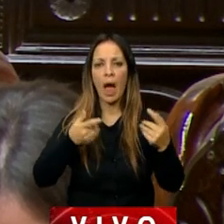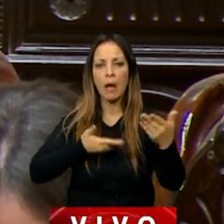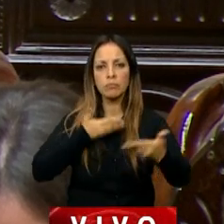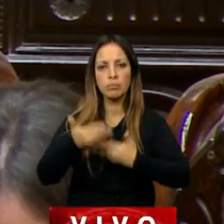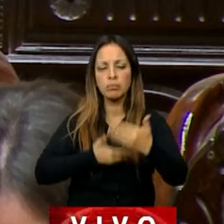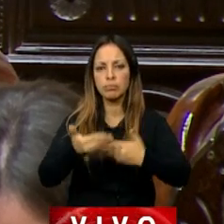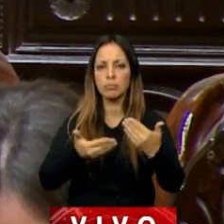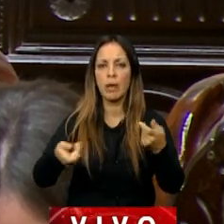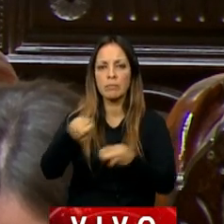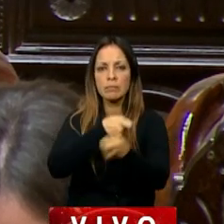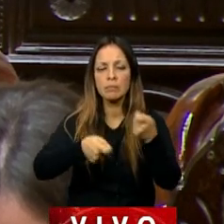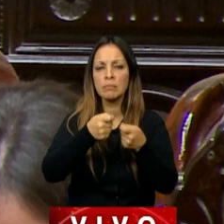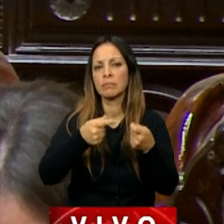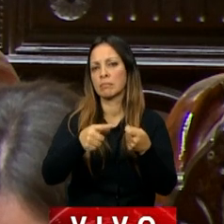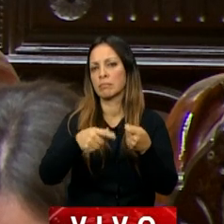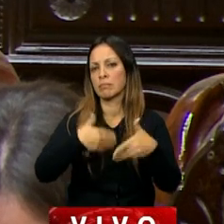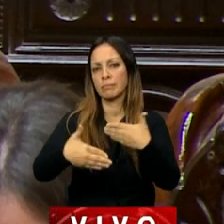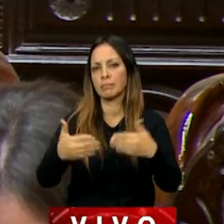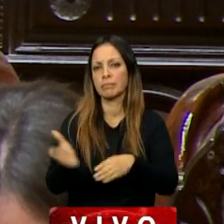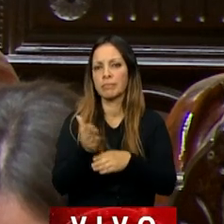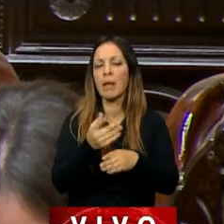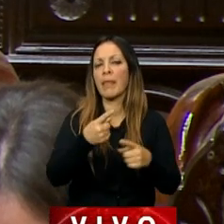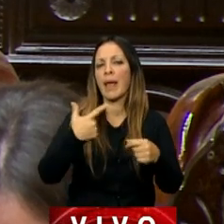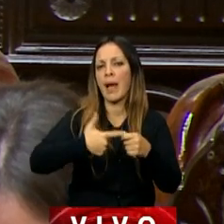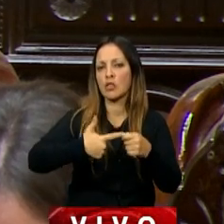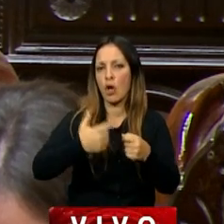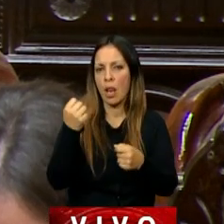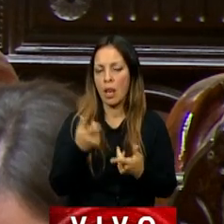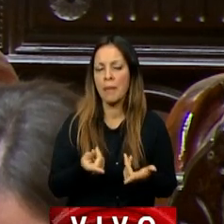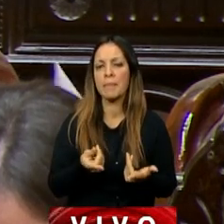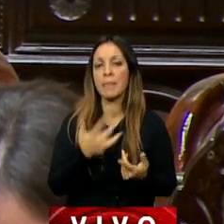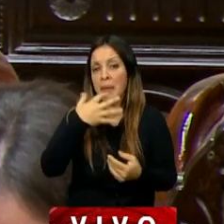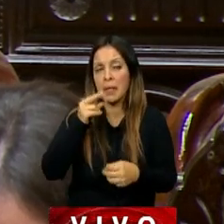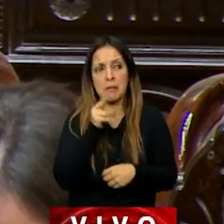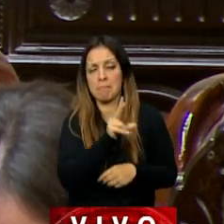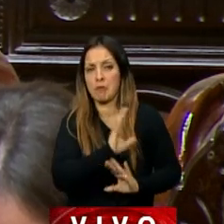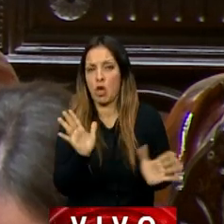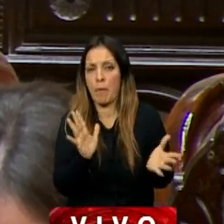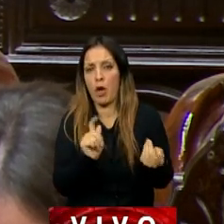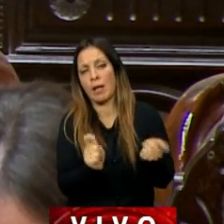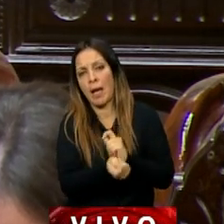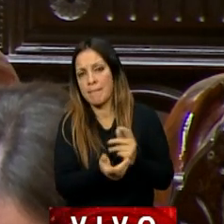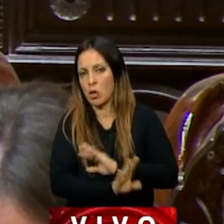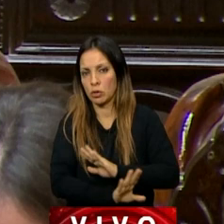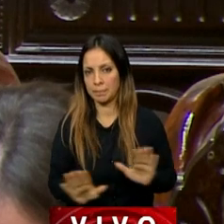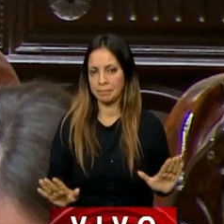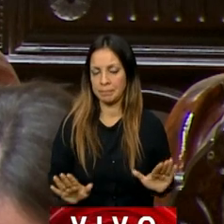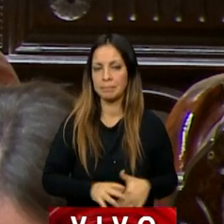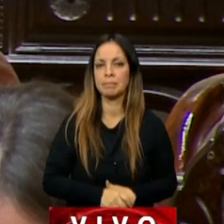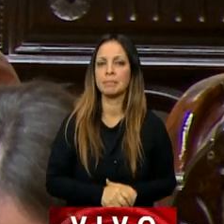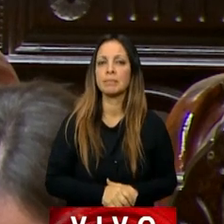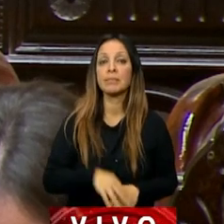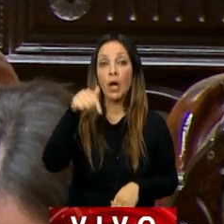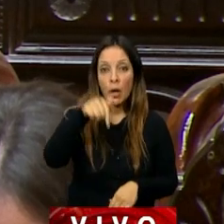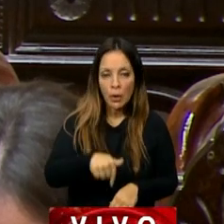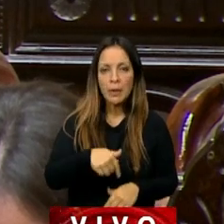la provisión del gasoil. La verdad, señor presidente, no vemos voluntad de que esto suceda.